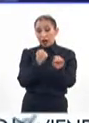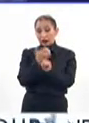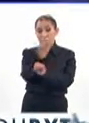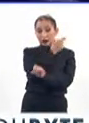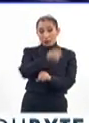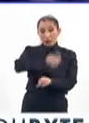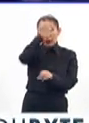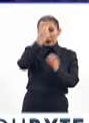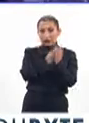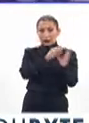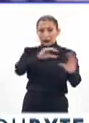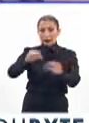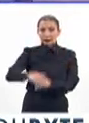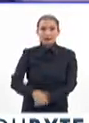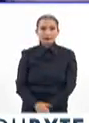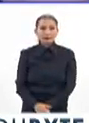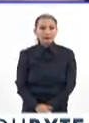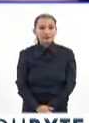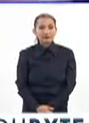cátedra prima.